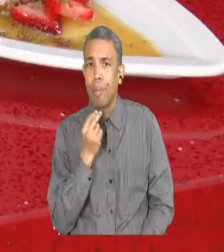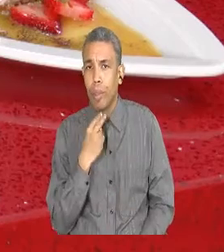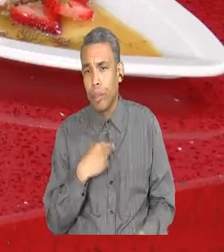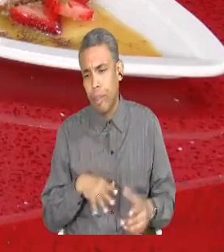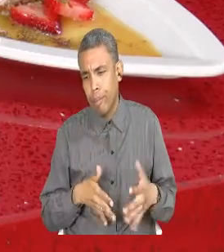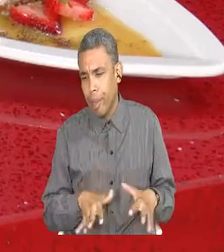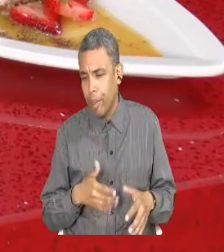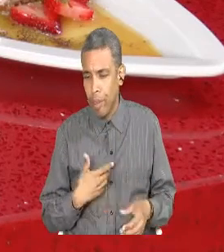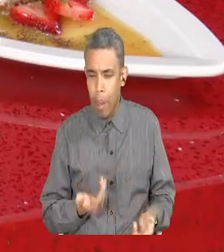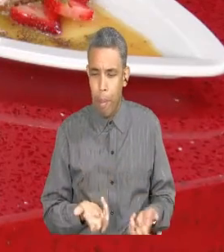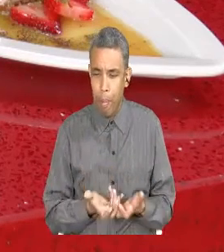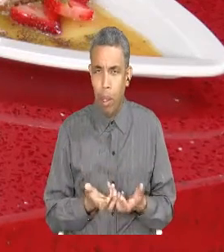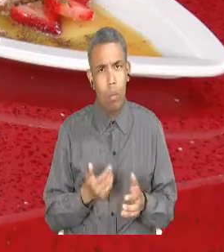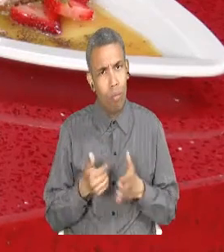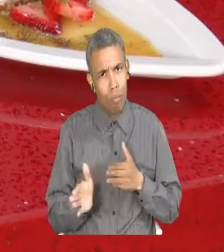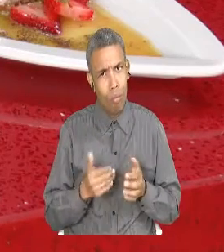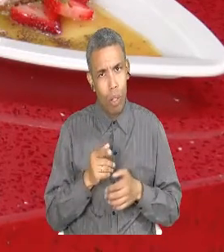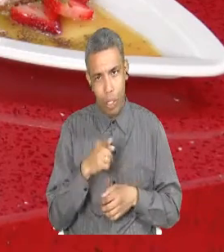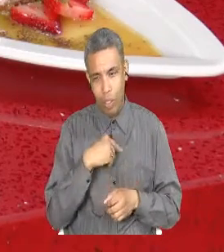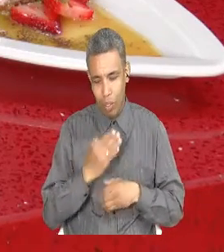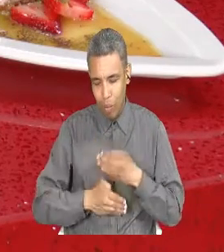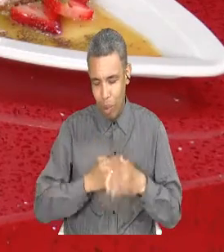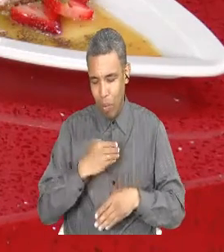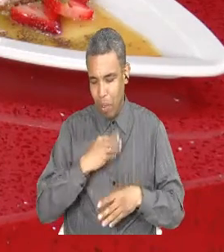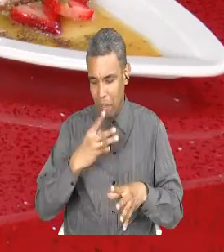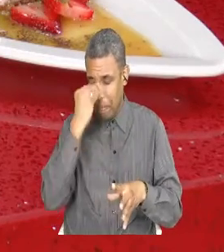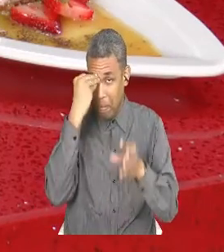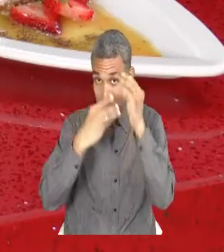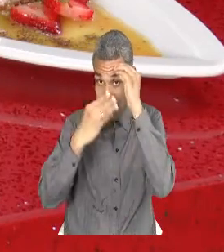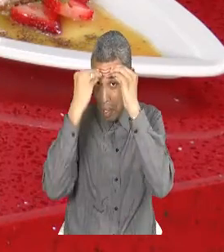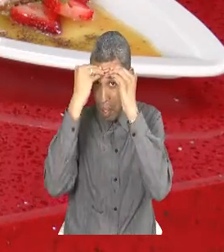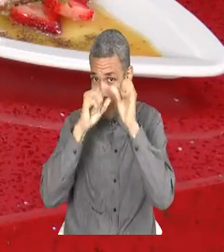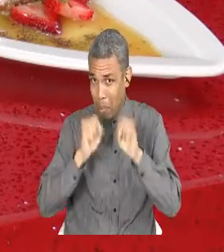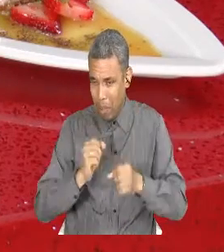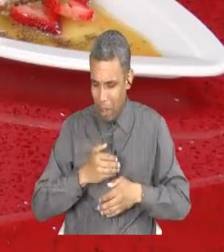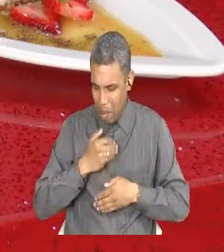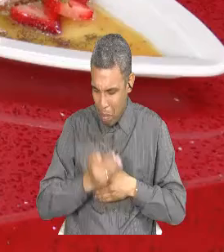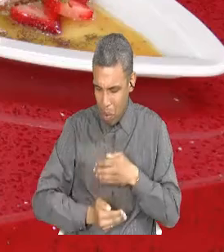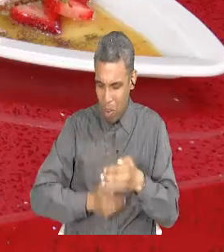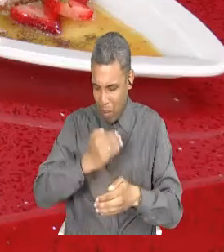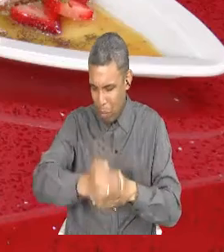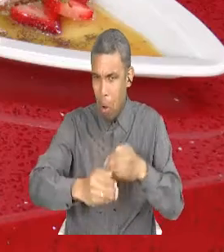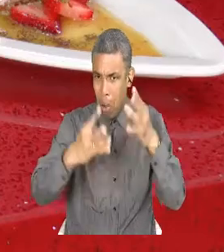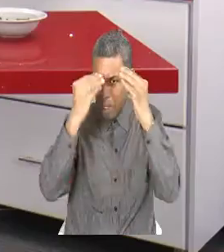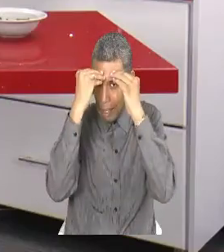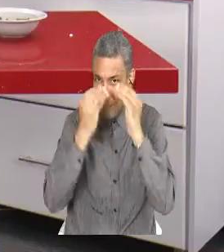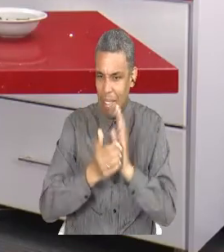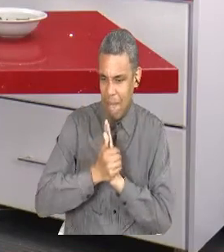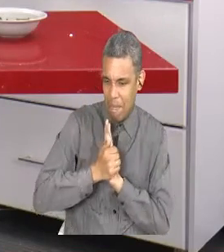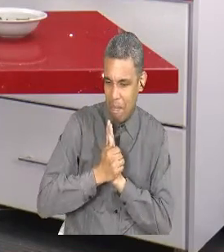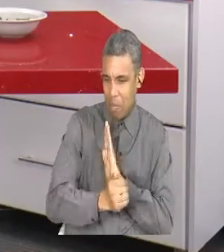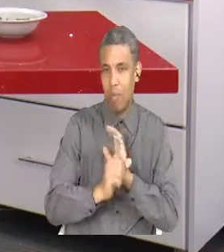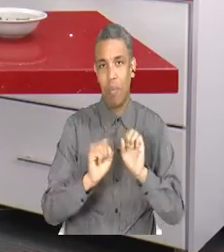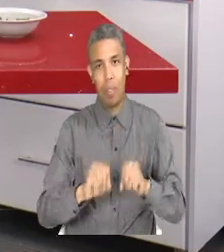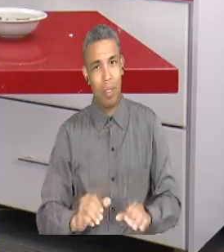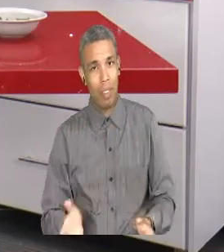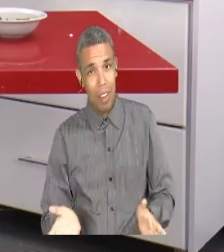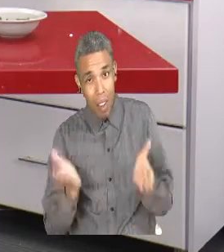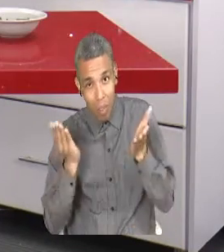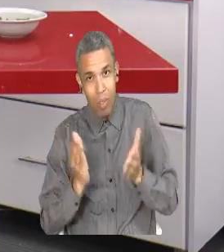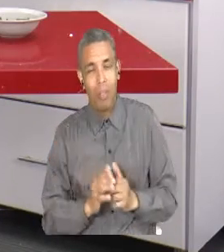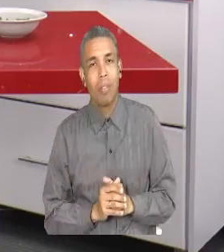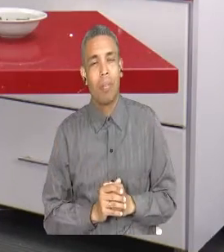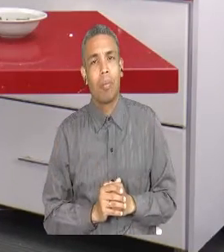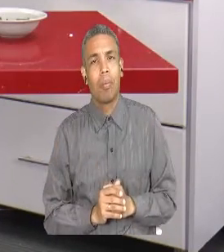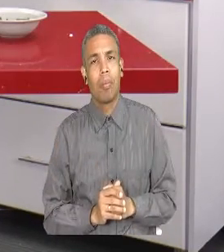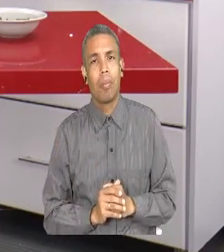van dos preparaciones acá. Entonces que aprendas a hacer postres, que te vuelvas una dura en todas las áreas de la cocina.